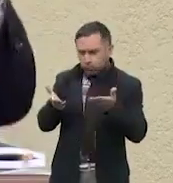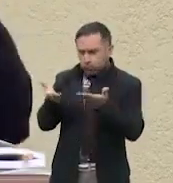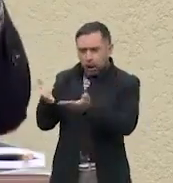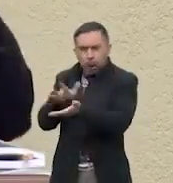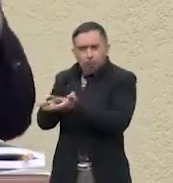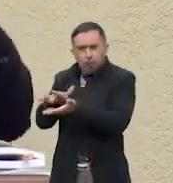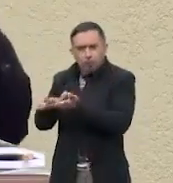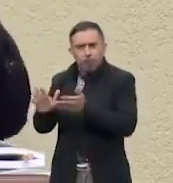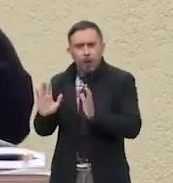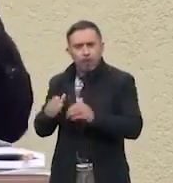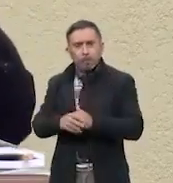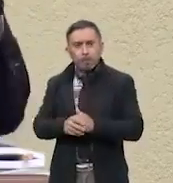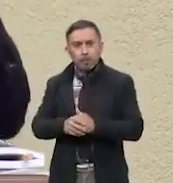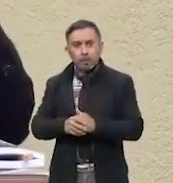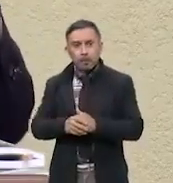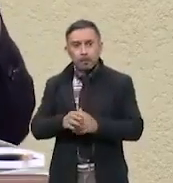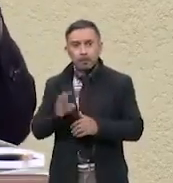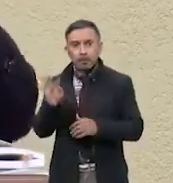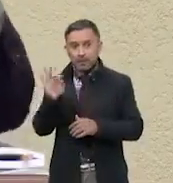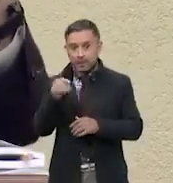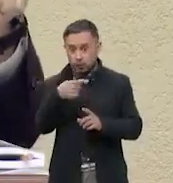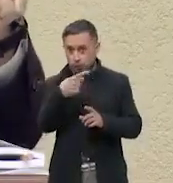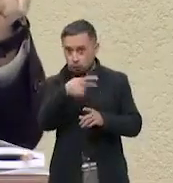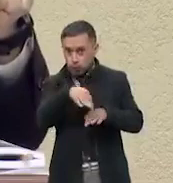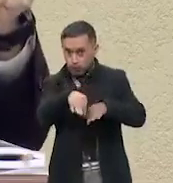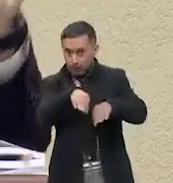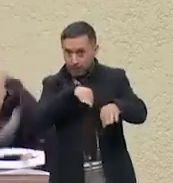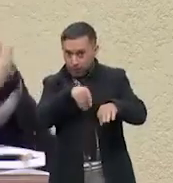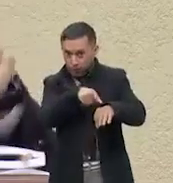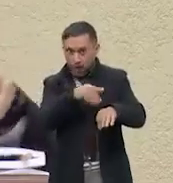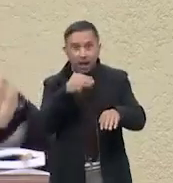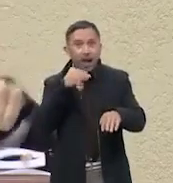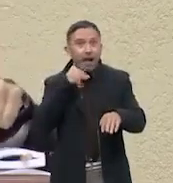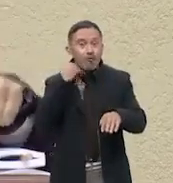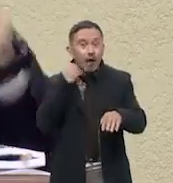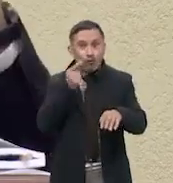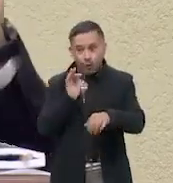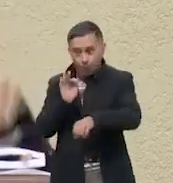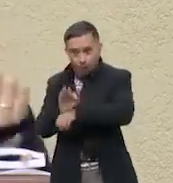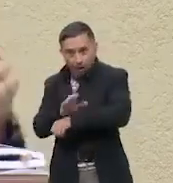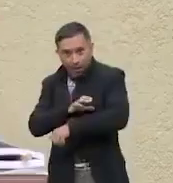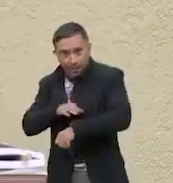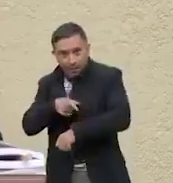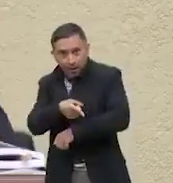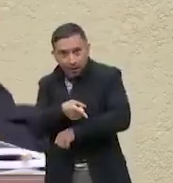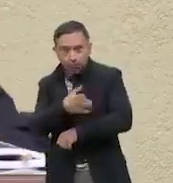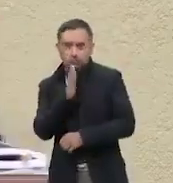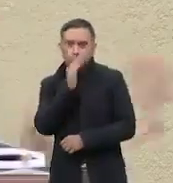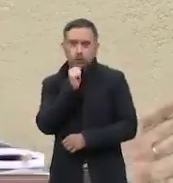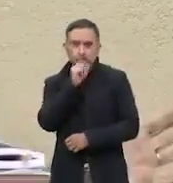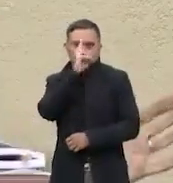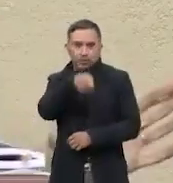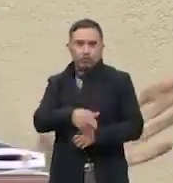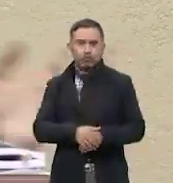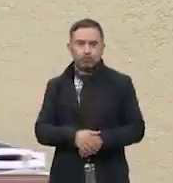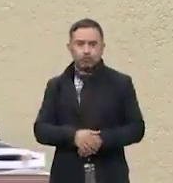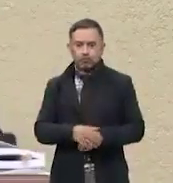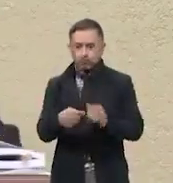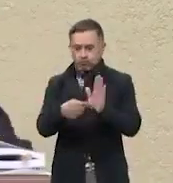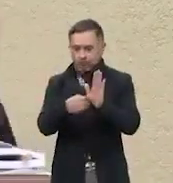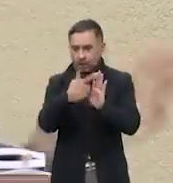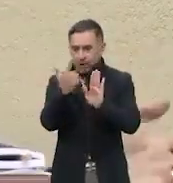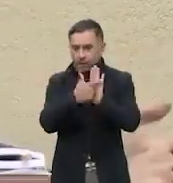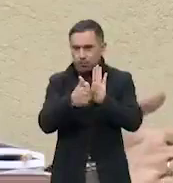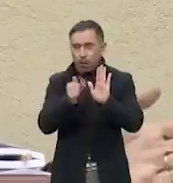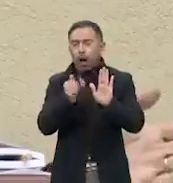de ingresos es la actividad como abogada, no podría hacerlo, porque entra justamente en este concepto. No tiene nada que ver la relación personal,